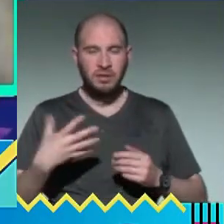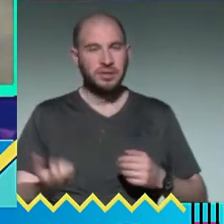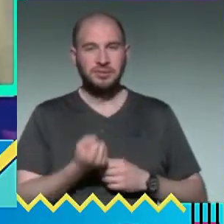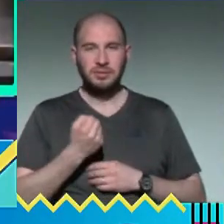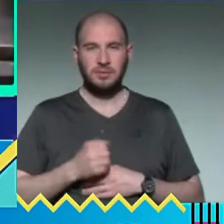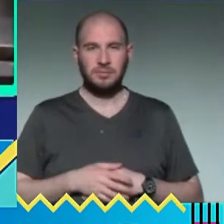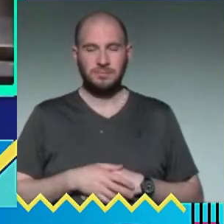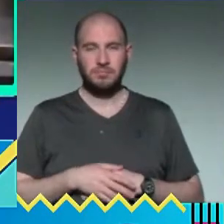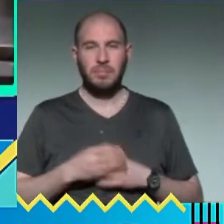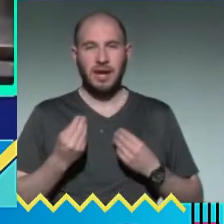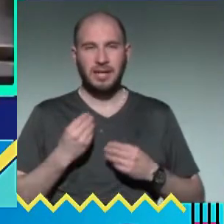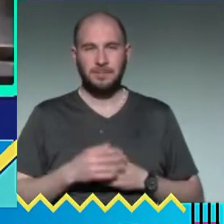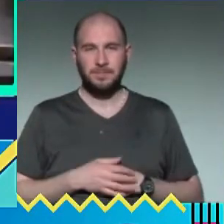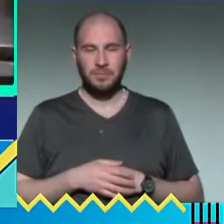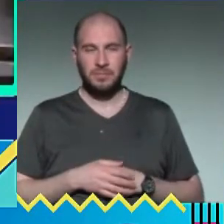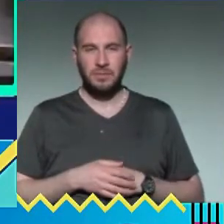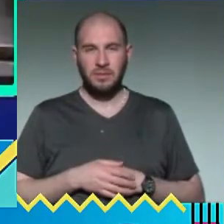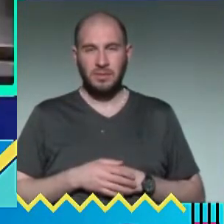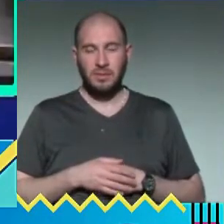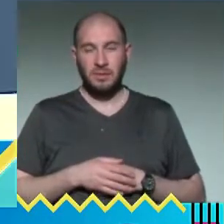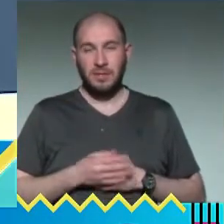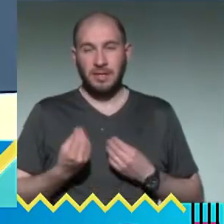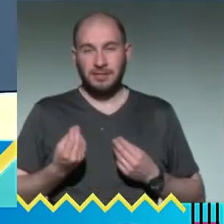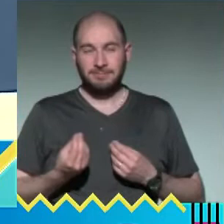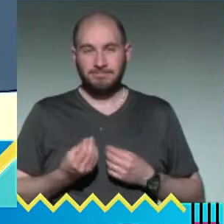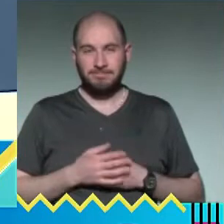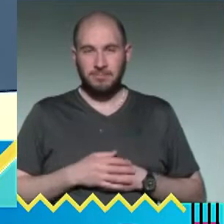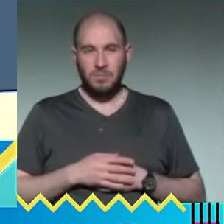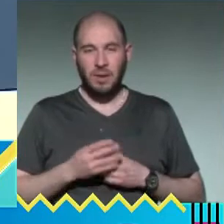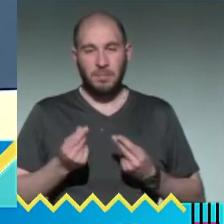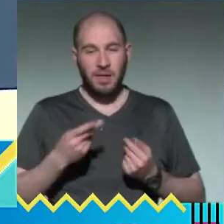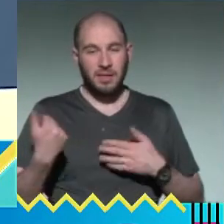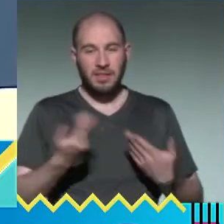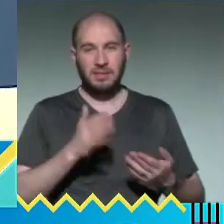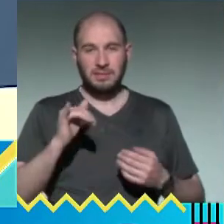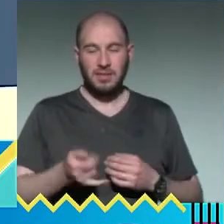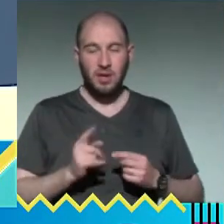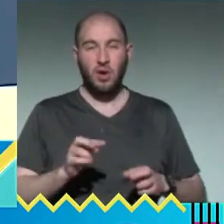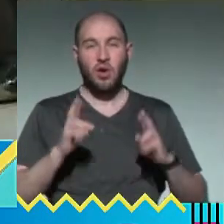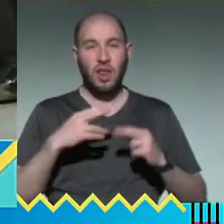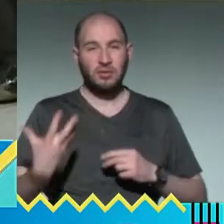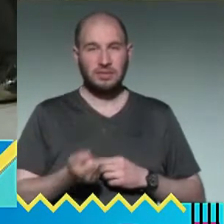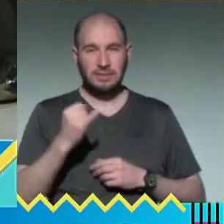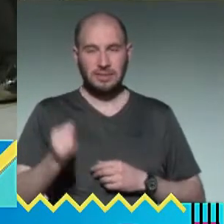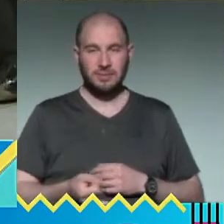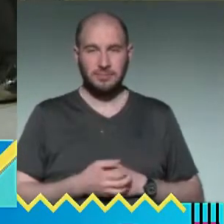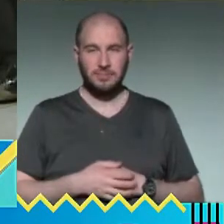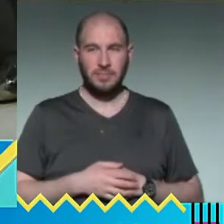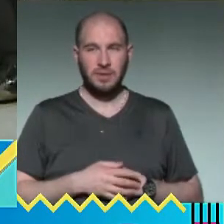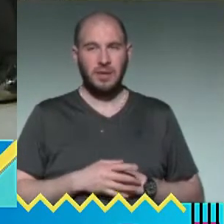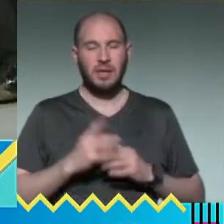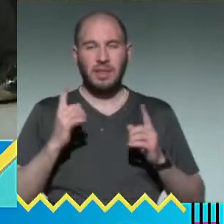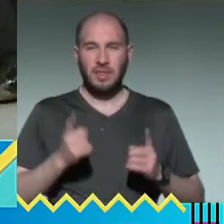aparecer para que, bueno, para que los fondos lleguen de algún modo y ojalá que lleguen. Un